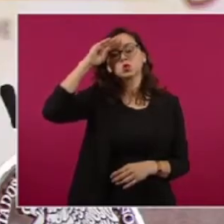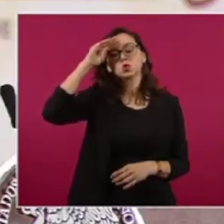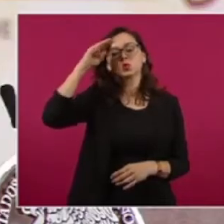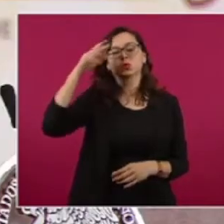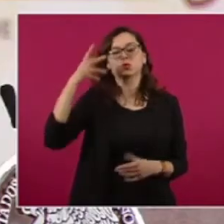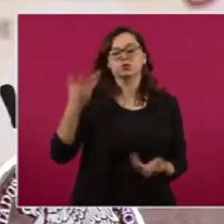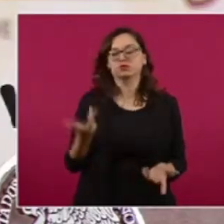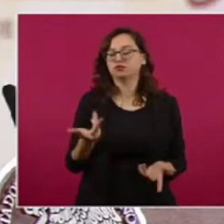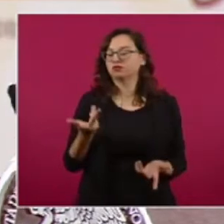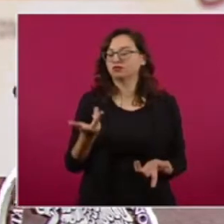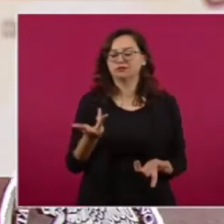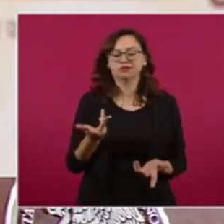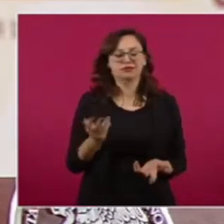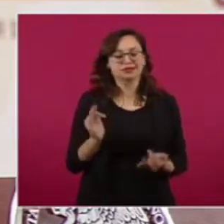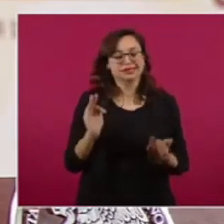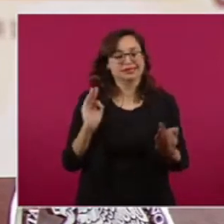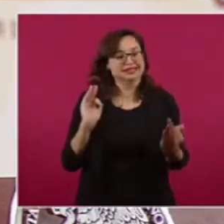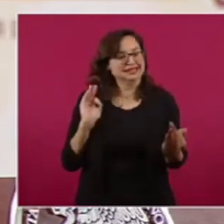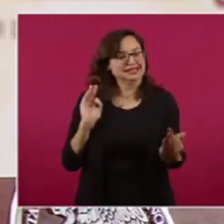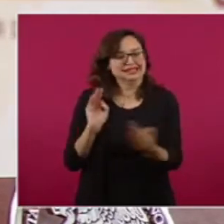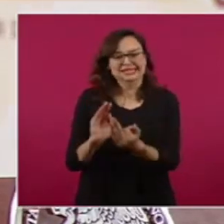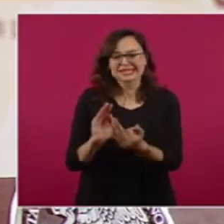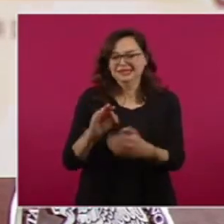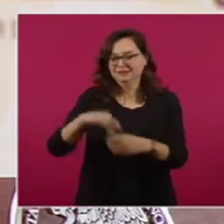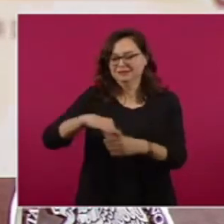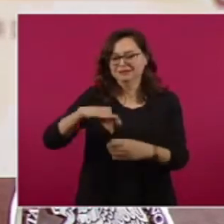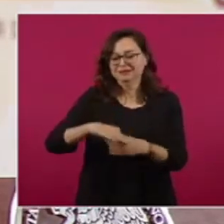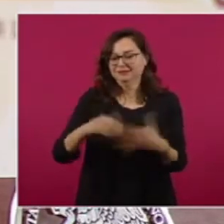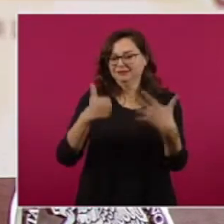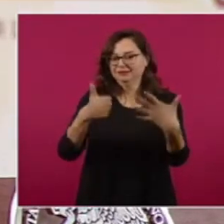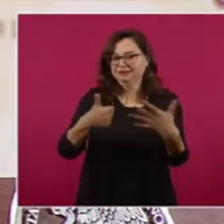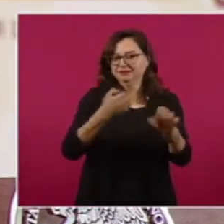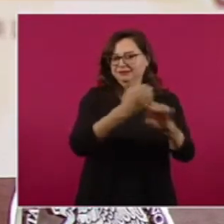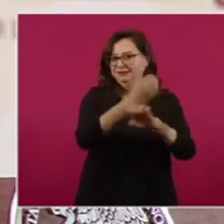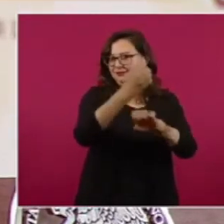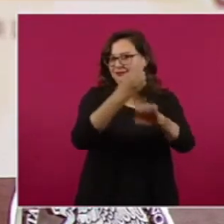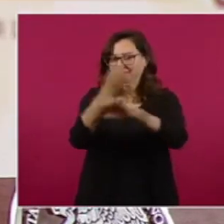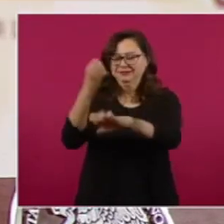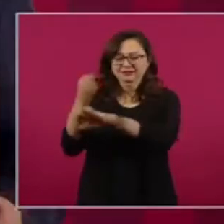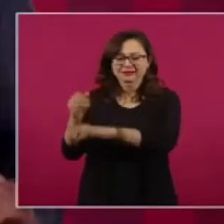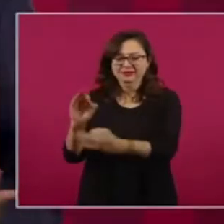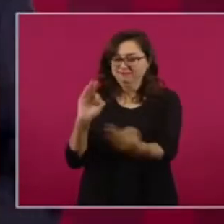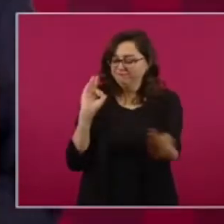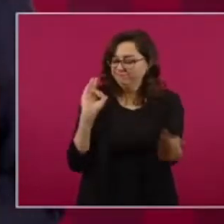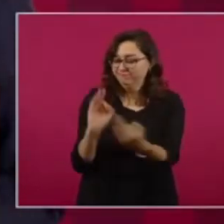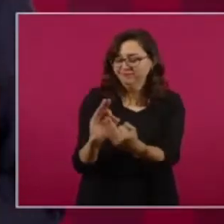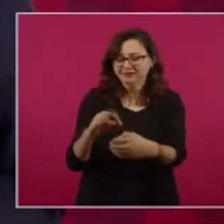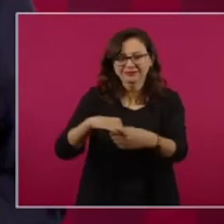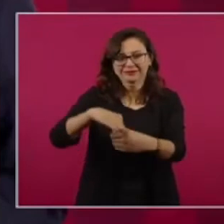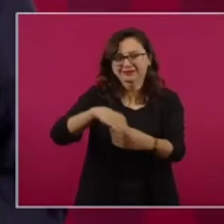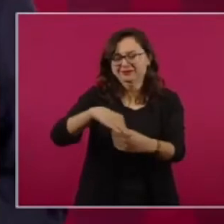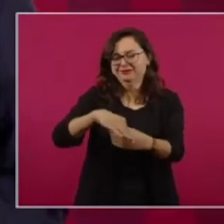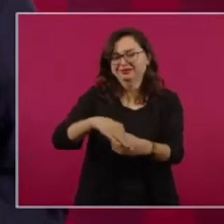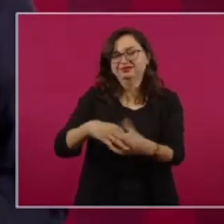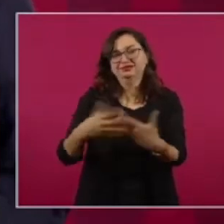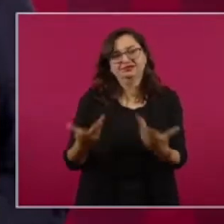estamos en vísperas de seis elecciones, no deja de